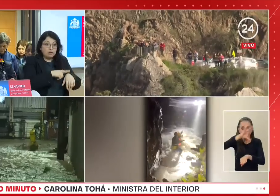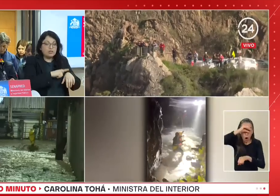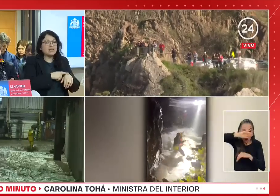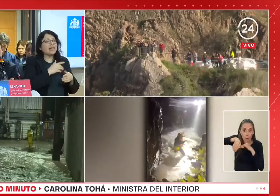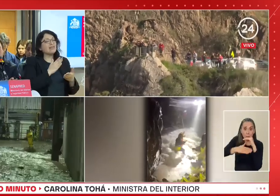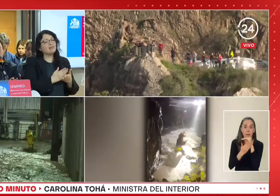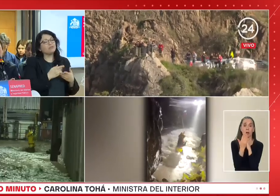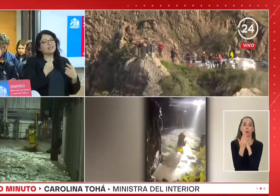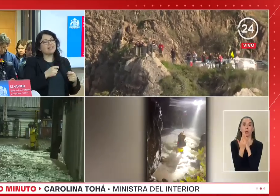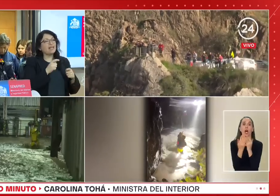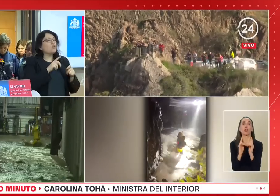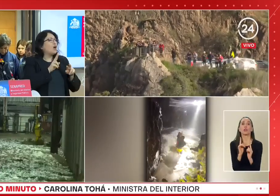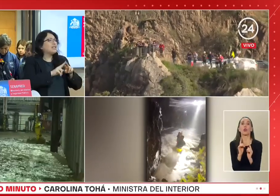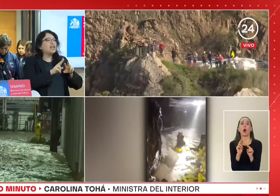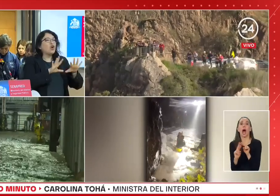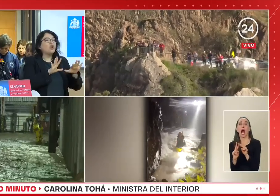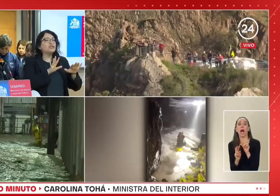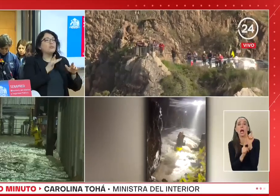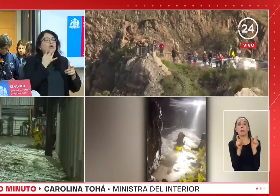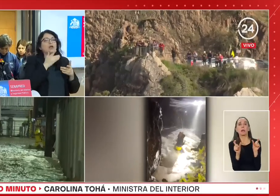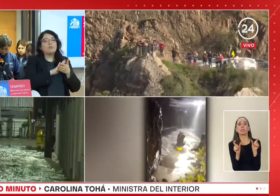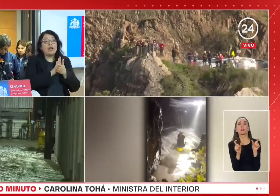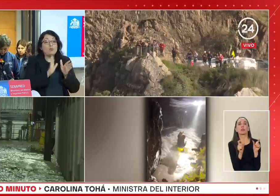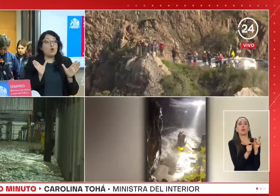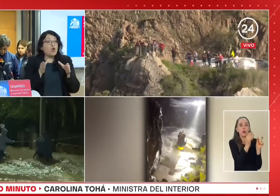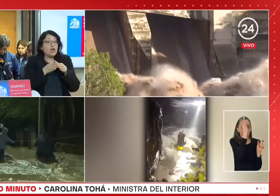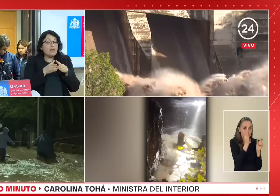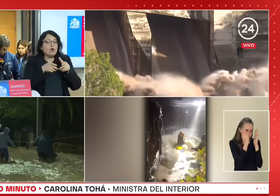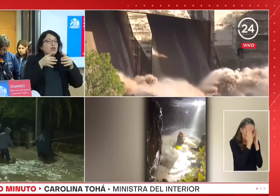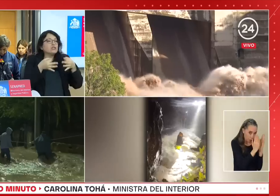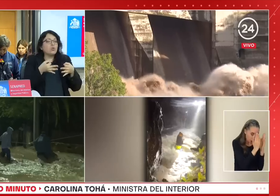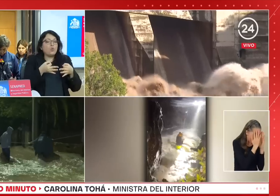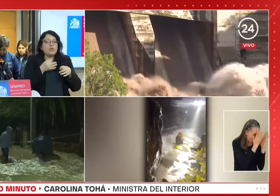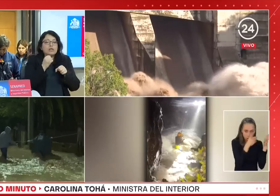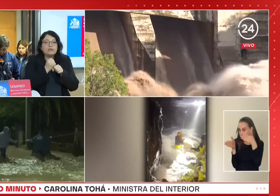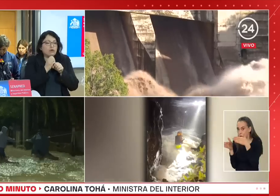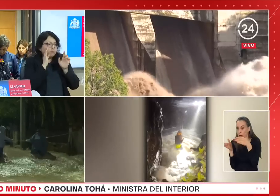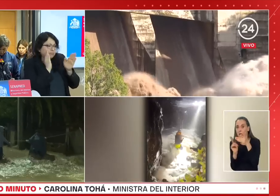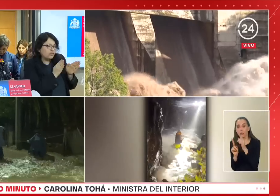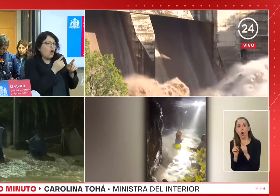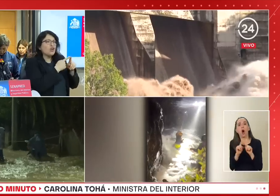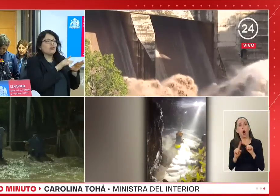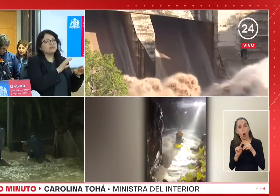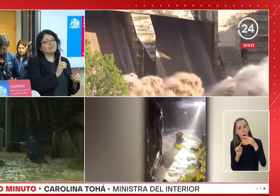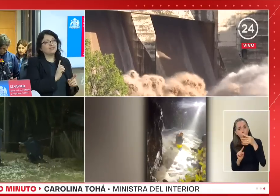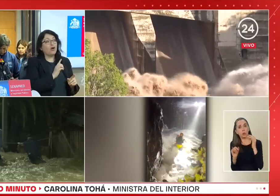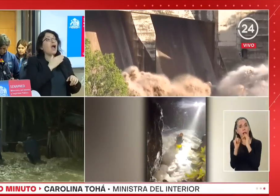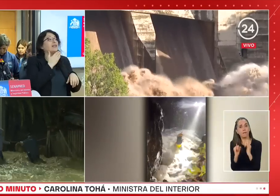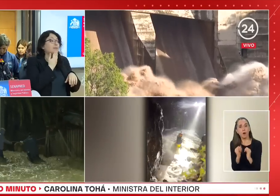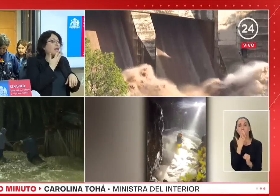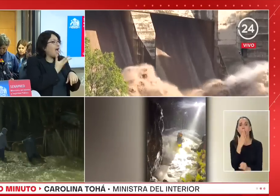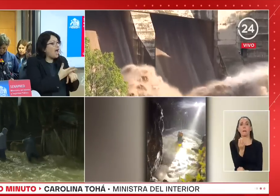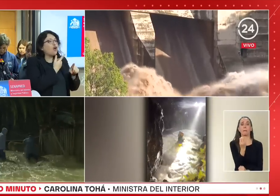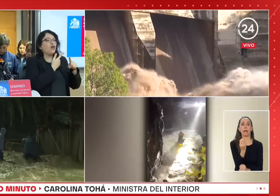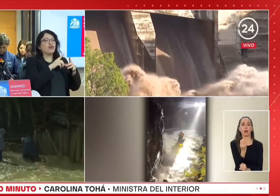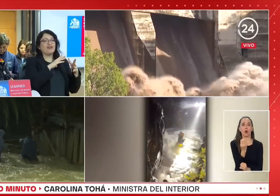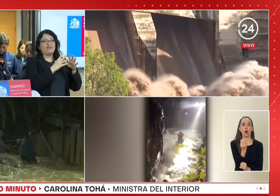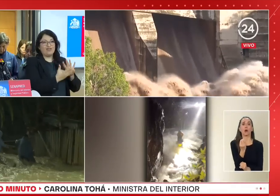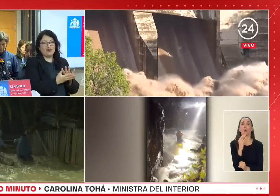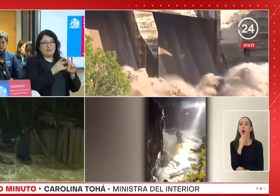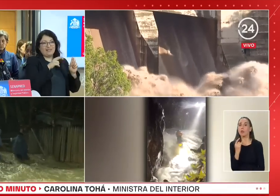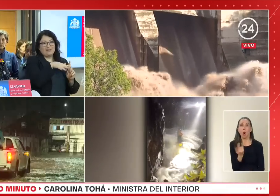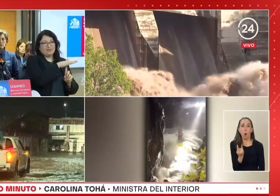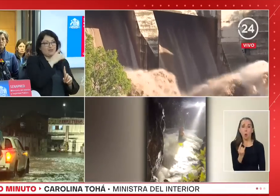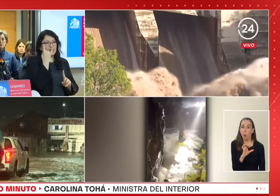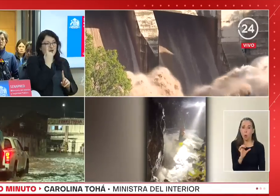de de evitar hacer acciones que distraen los trabajos de los equipos de seguridad y hay mecanismos otros más eficaces más adecuados en el contexto de